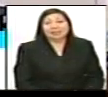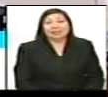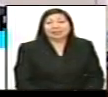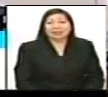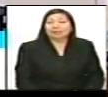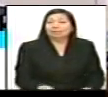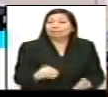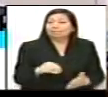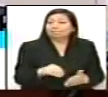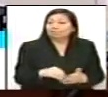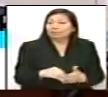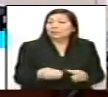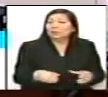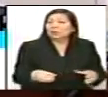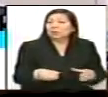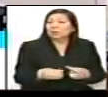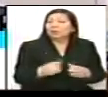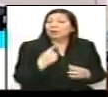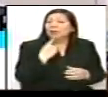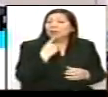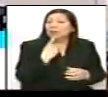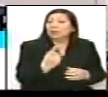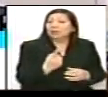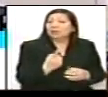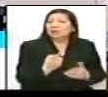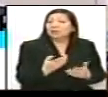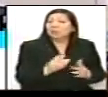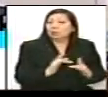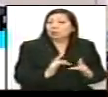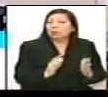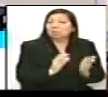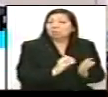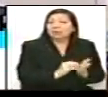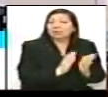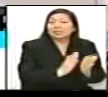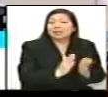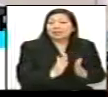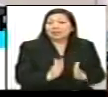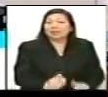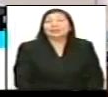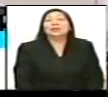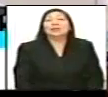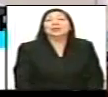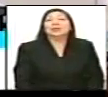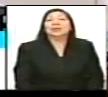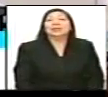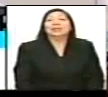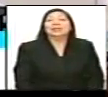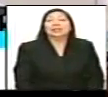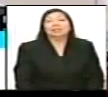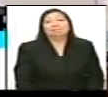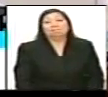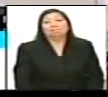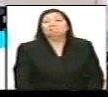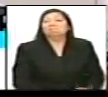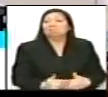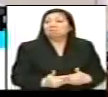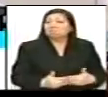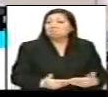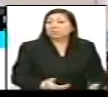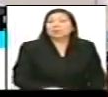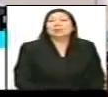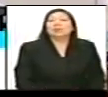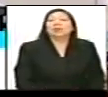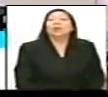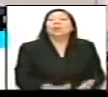las propuestas de la comisión han planteado un espacio adecuado de debate. Además, es bueno que un ámbito parlamentario